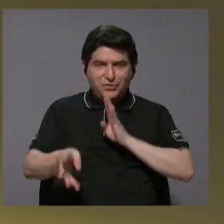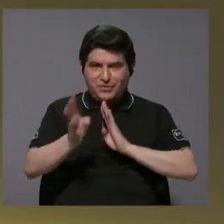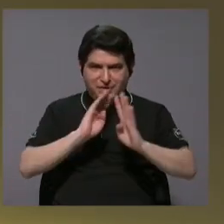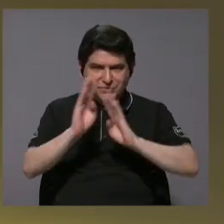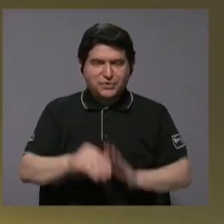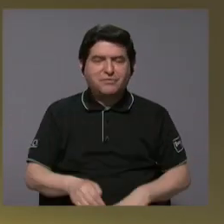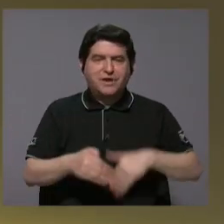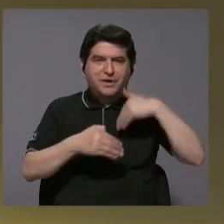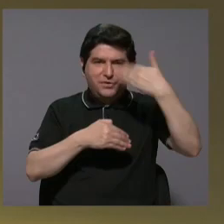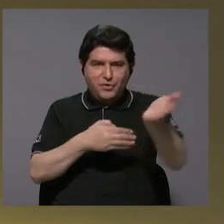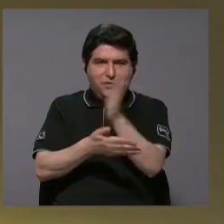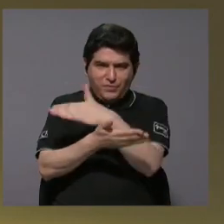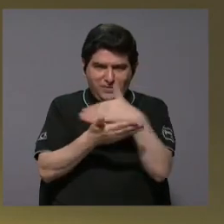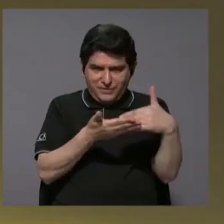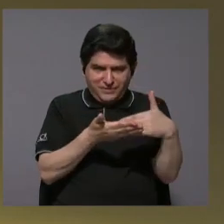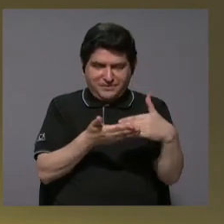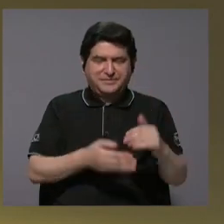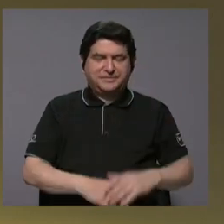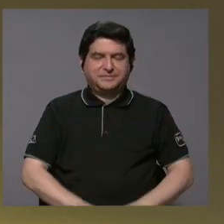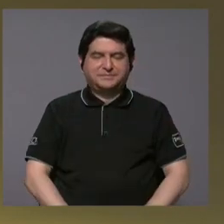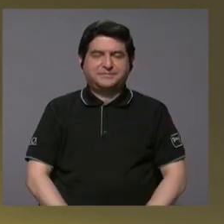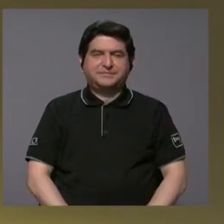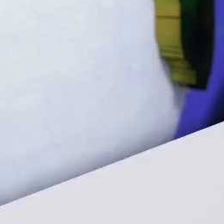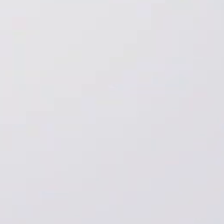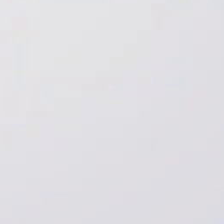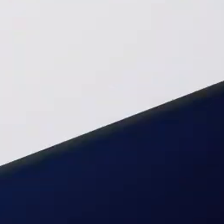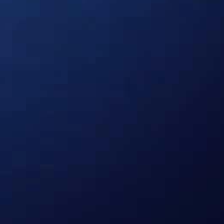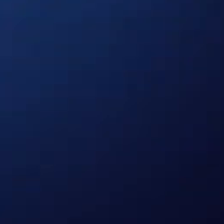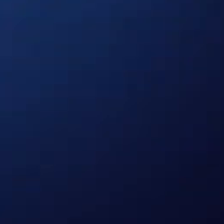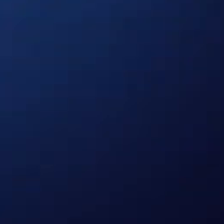aclararemos eso en el siguiente segmento.